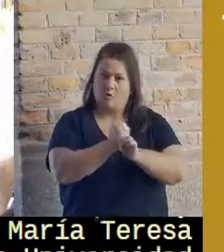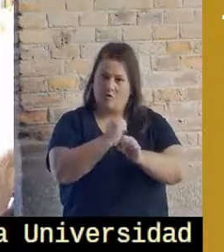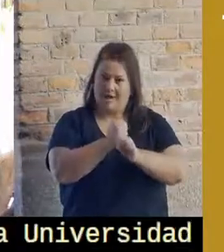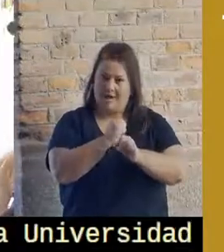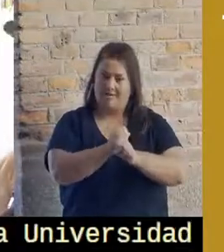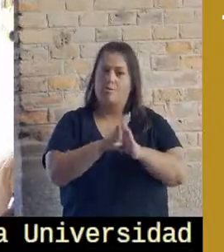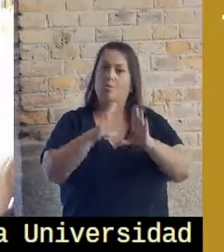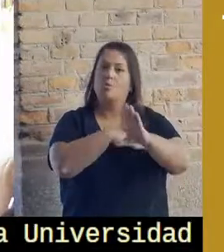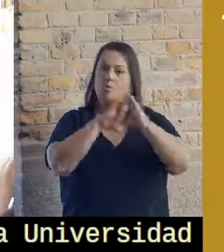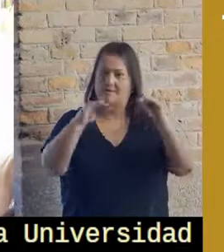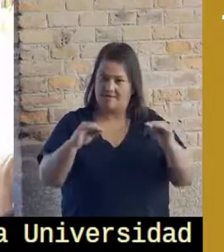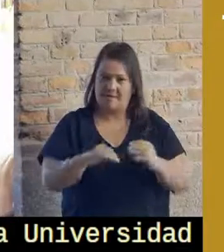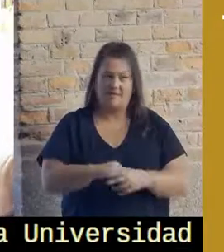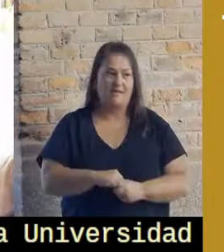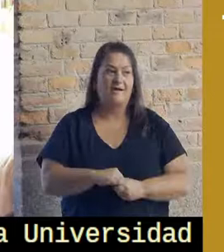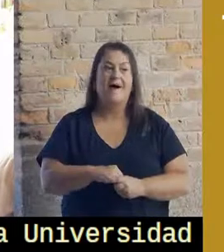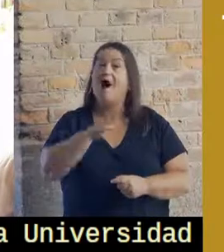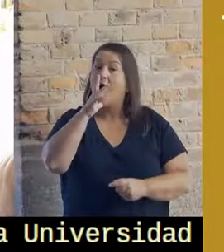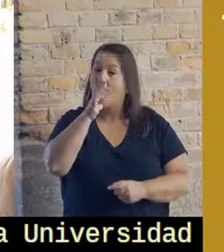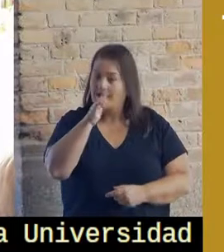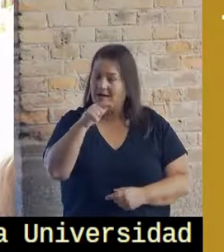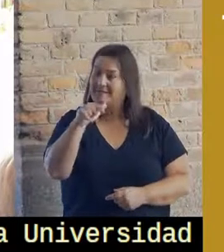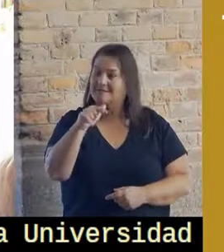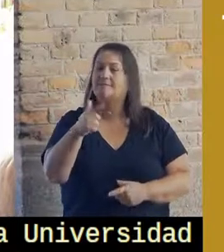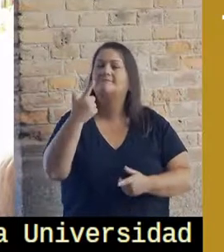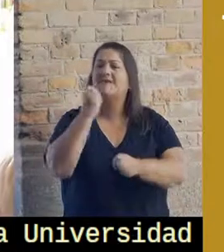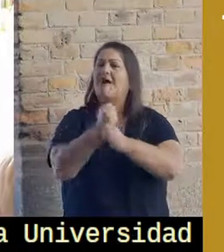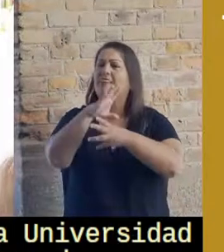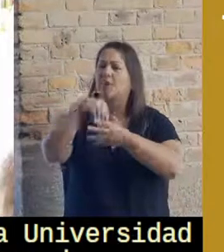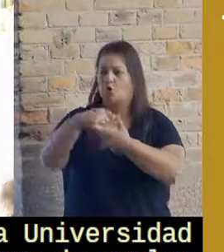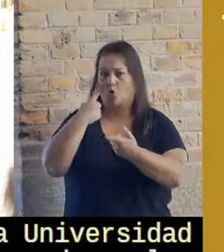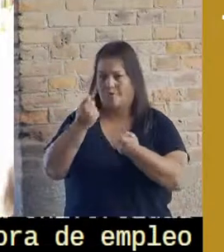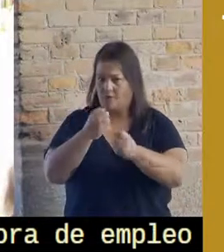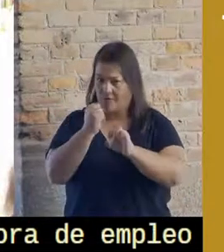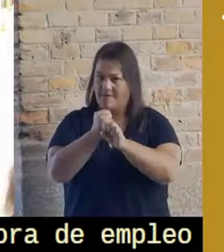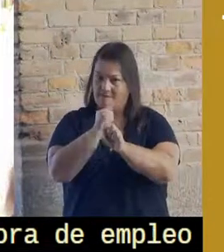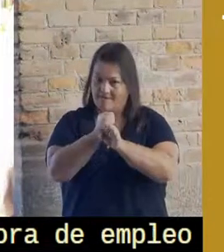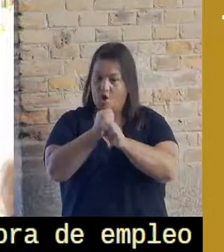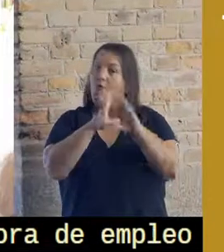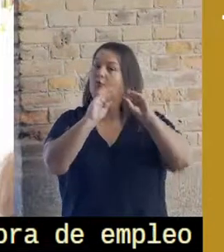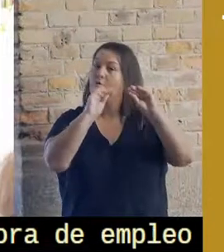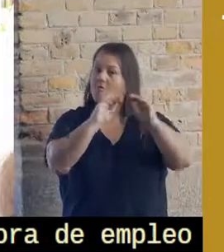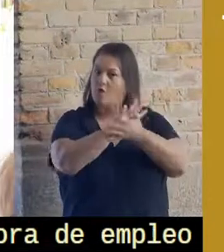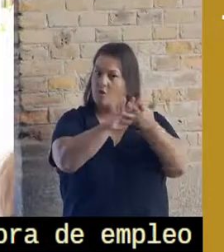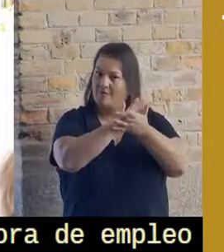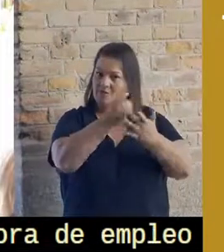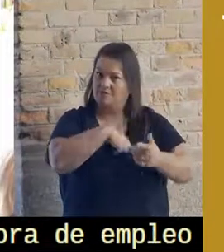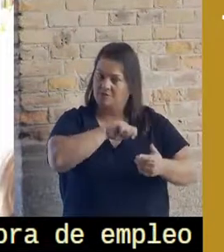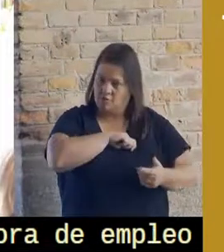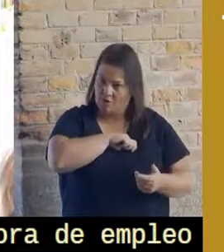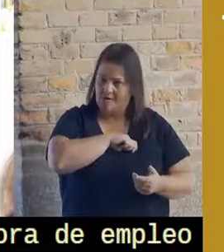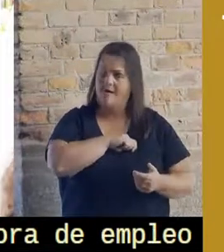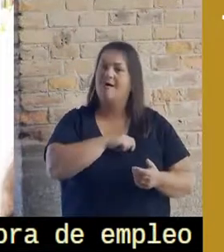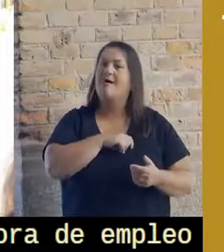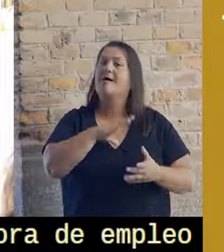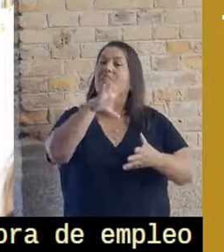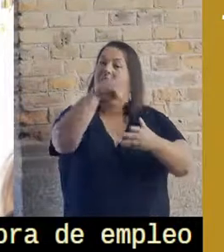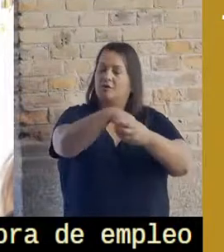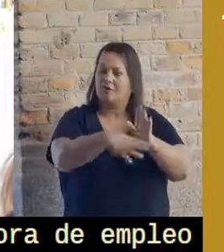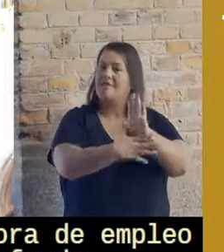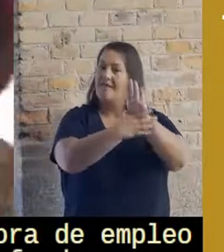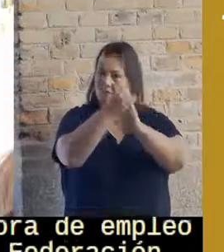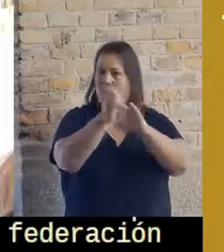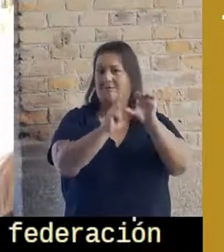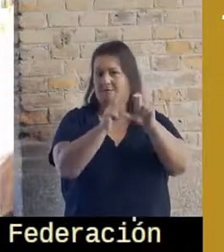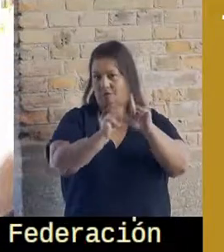de extremadura actualmente trabaja como coordinadora de empleo y de formación en lengua de signos española en la federación